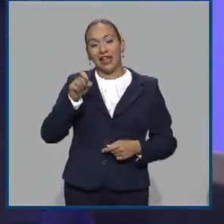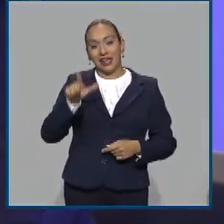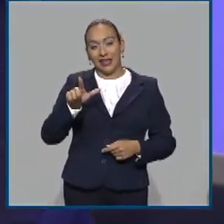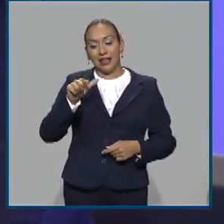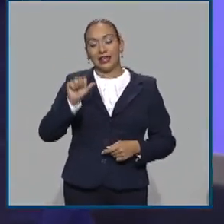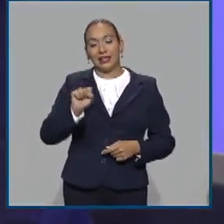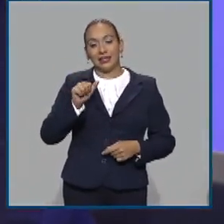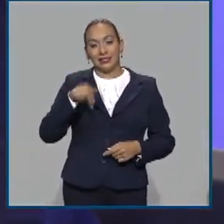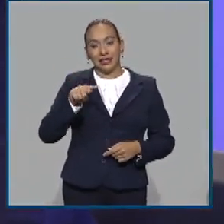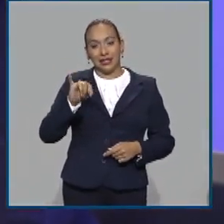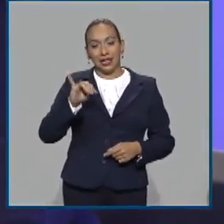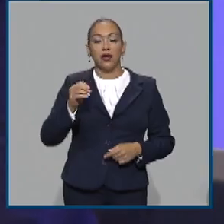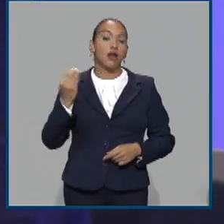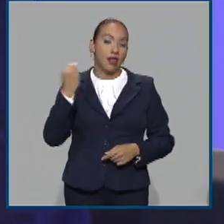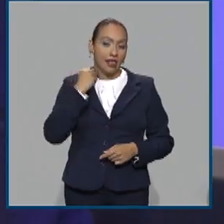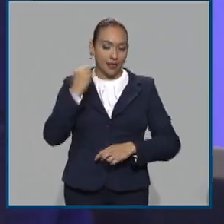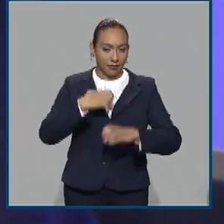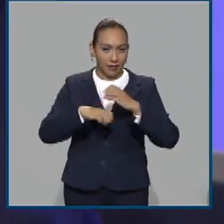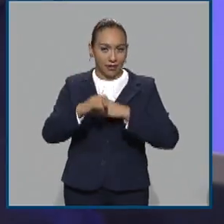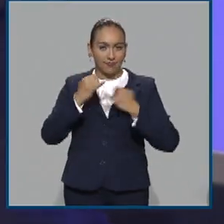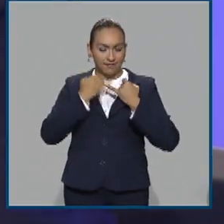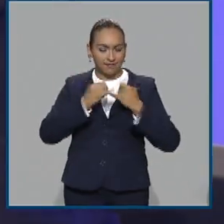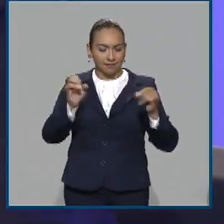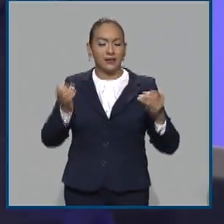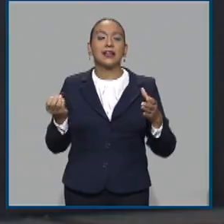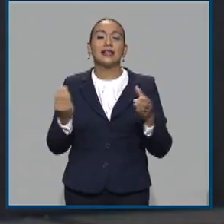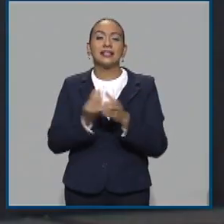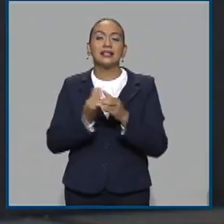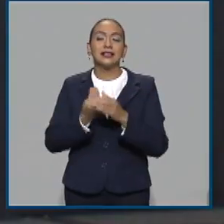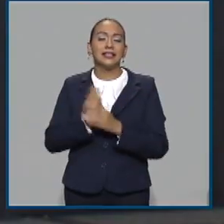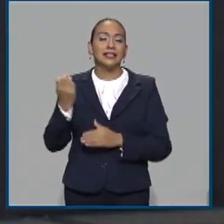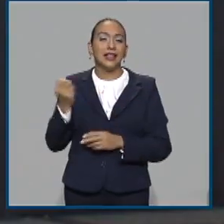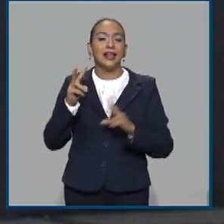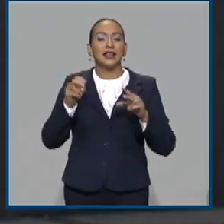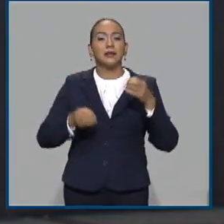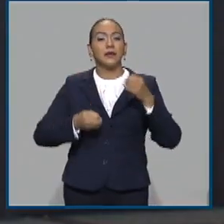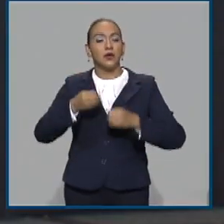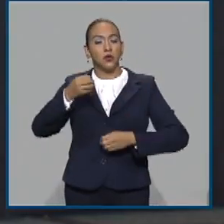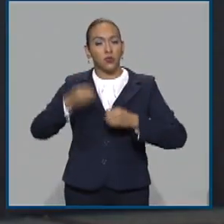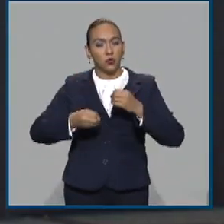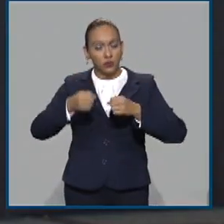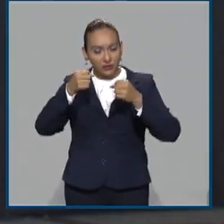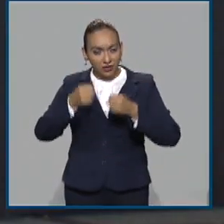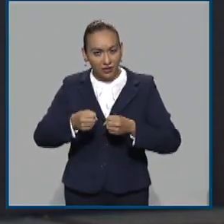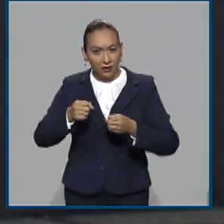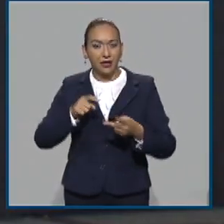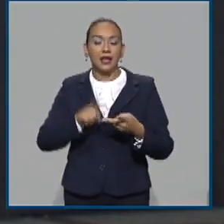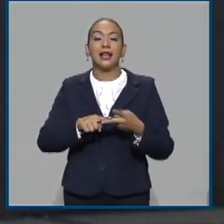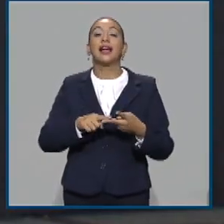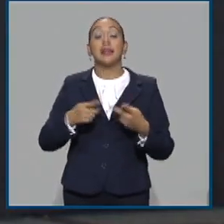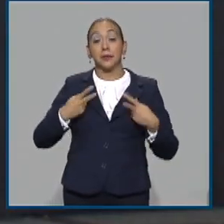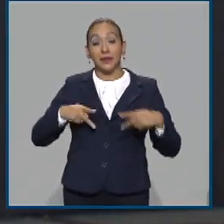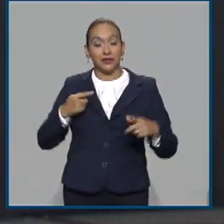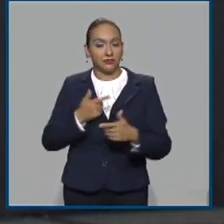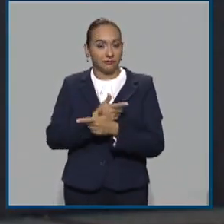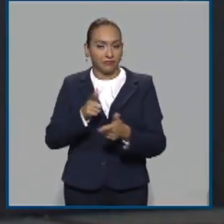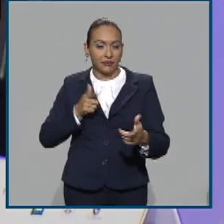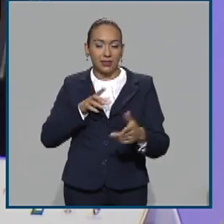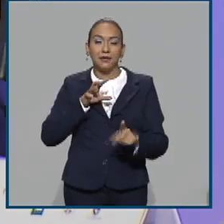Abogados de Empresa, durante la inauguración del seminario sobre seguridad jurídica, Estado de Derecho y política fiscal en